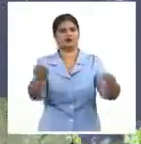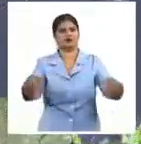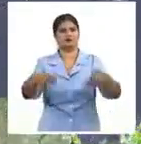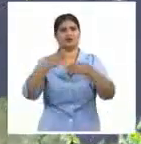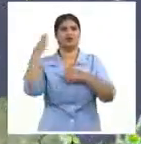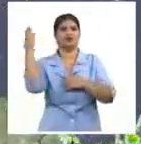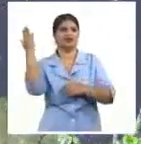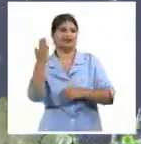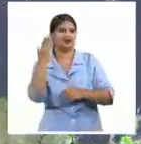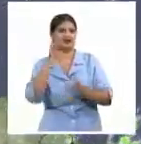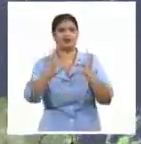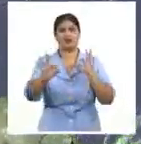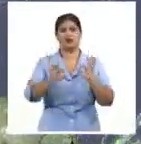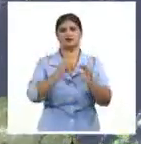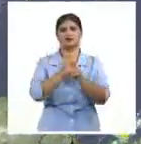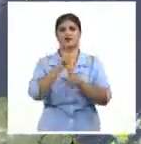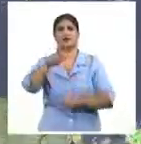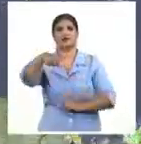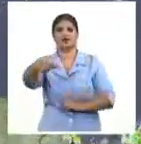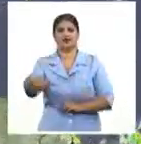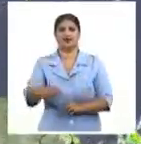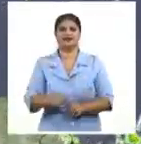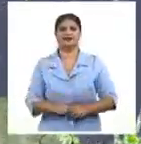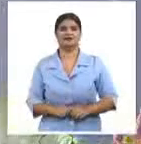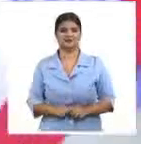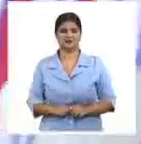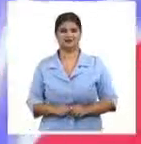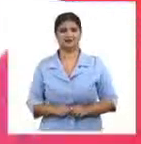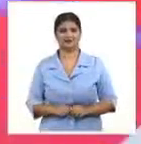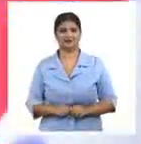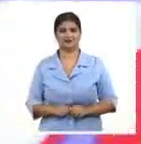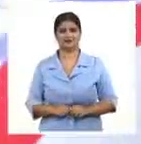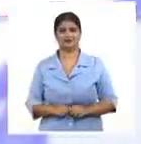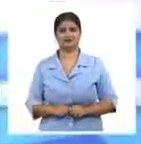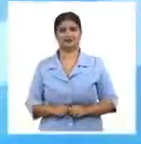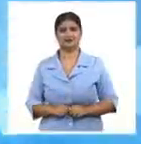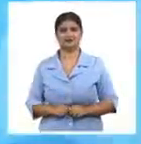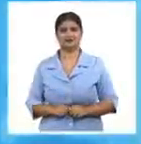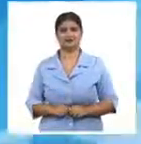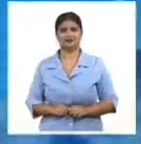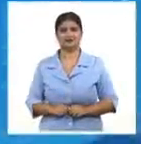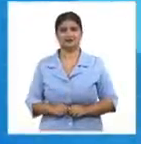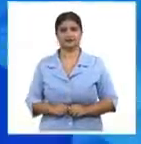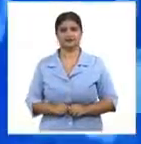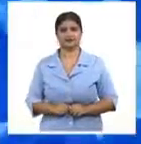Gracias por la compañía. Cuídese mucho y tenga buen día.